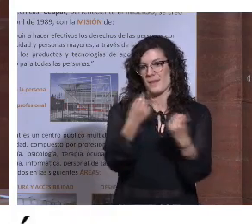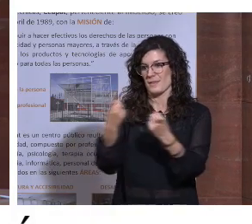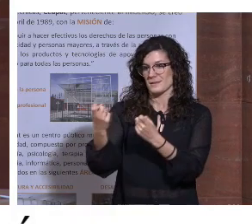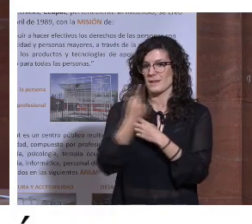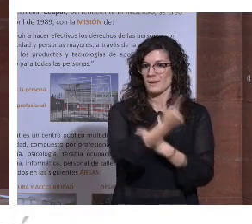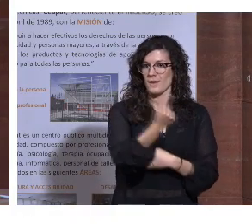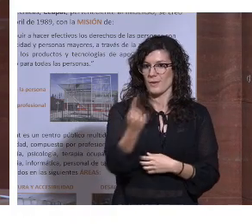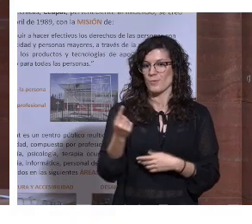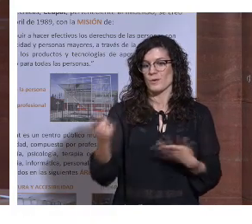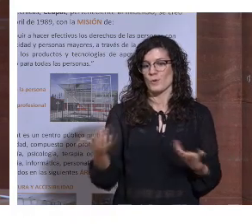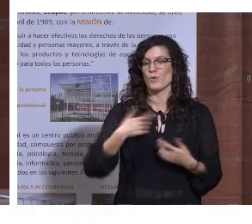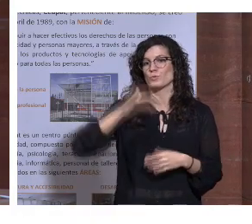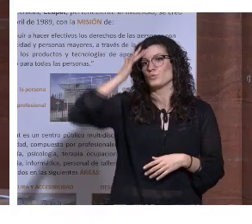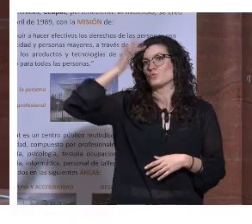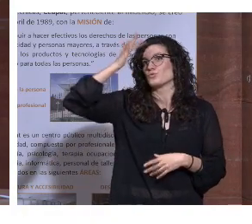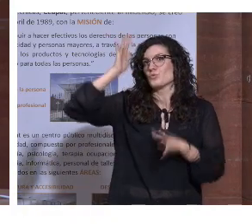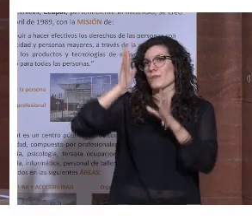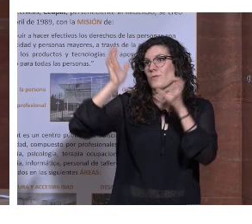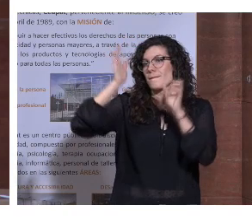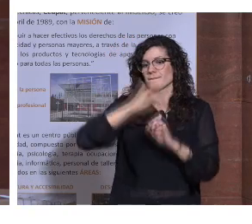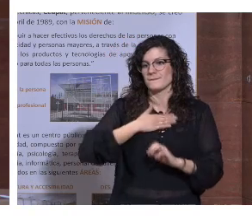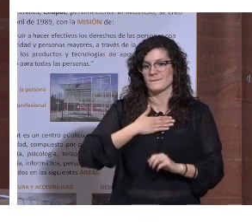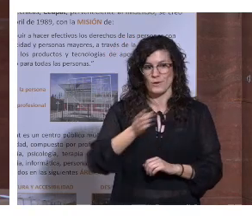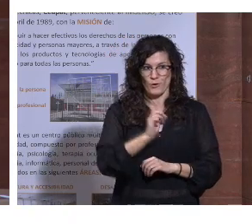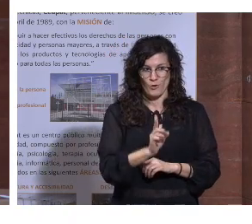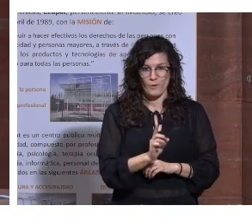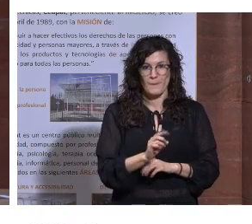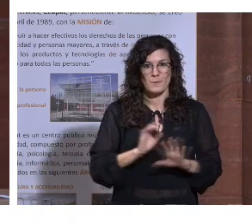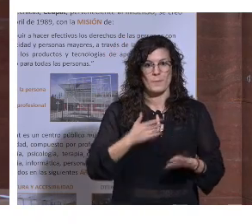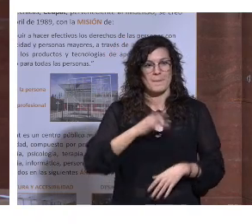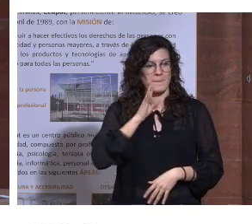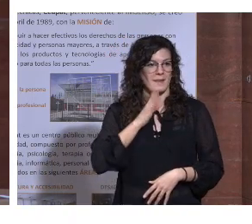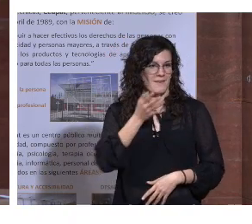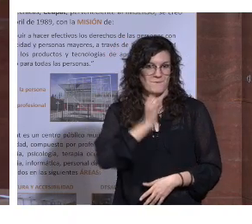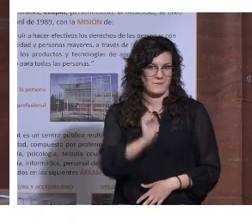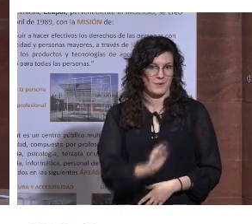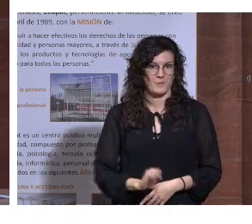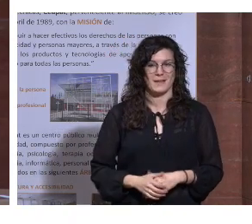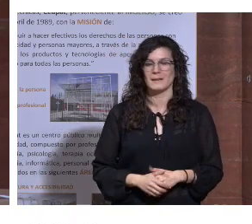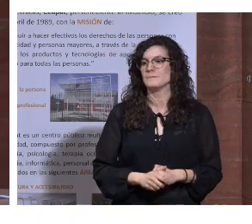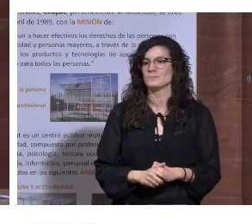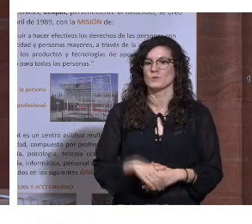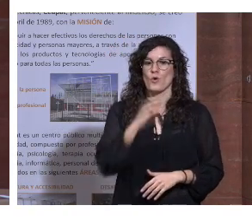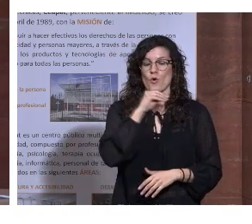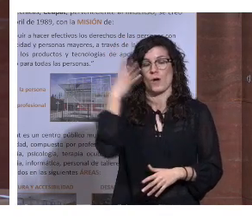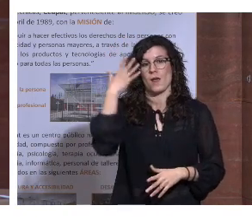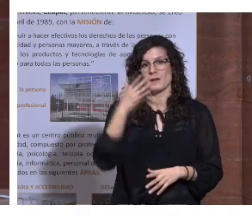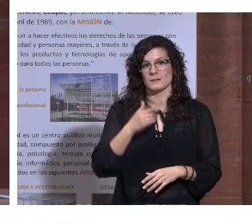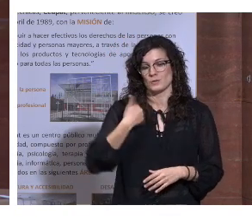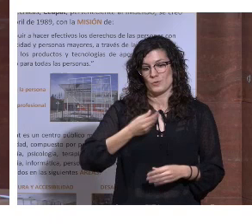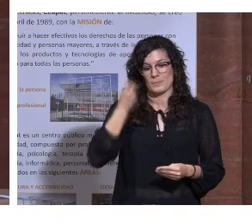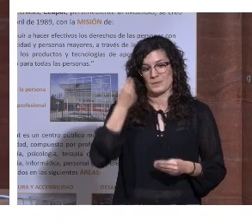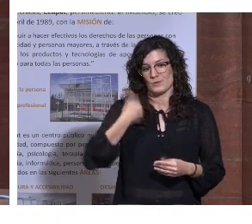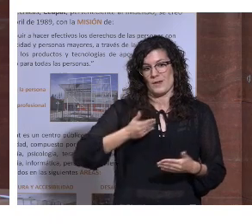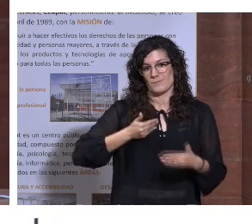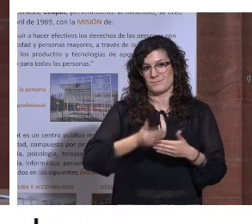bueno, no es mi sueño, o sea, me parece fenomenal que está ahí, pero vamos, creo que es un sueño hecho realidad ya.